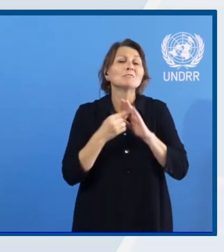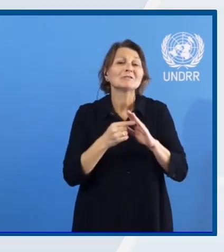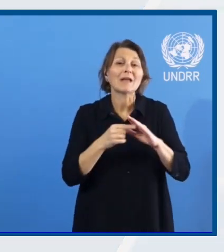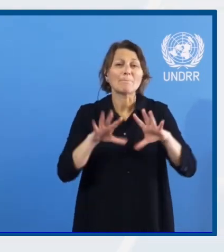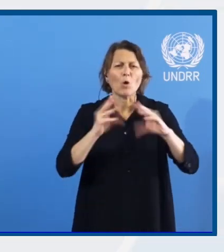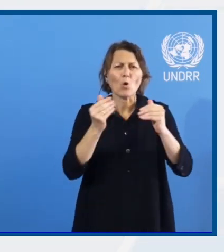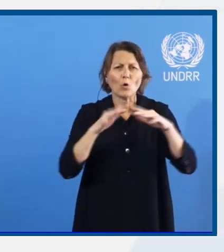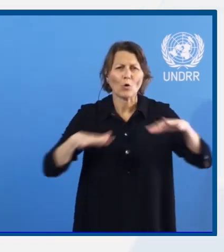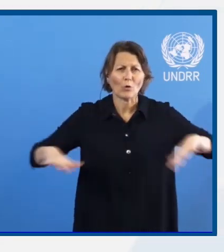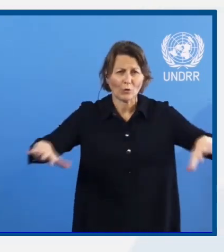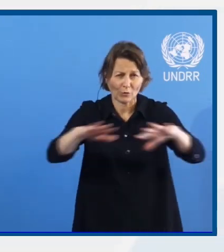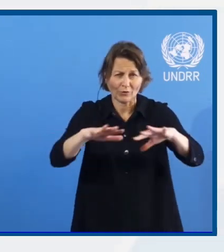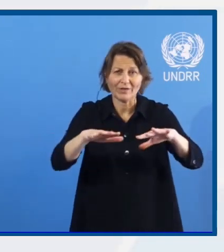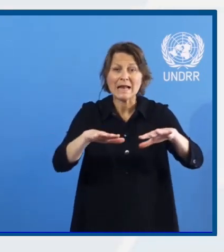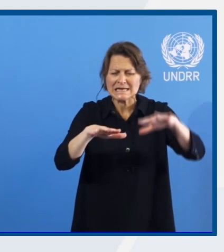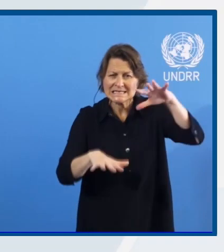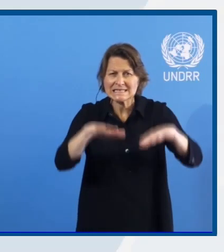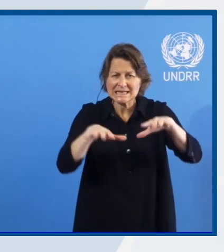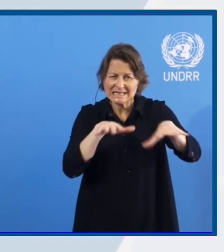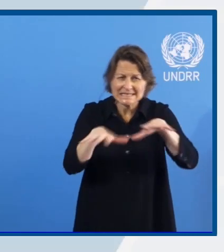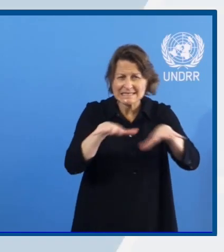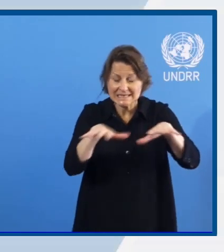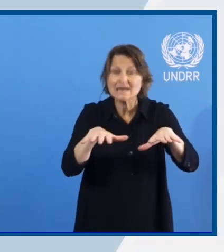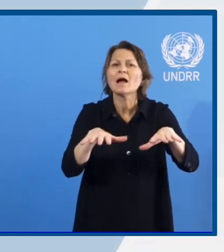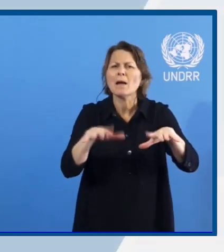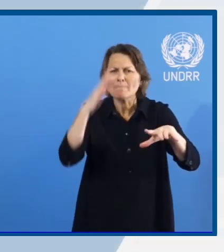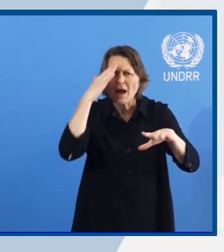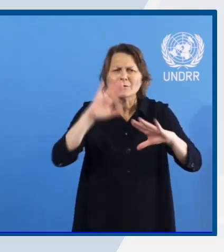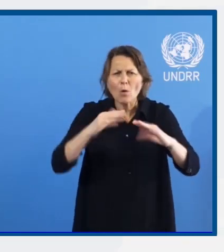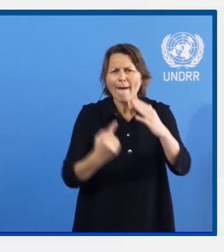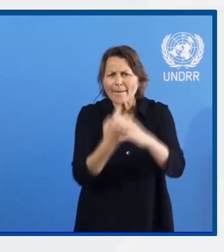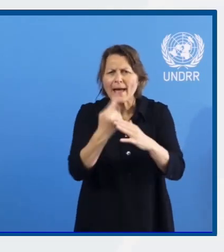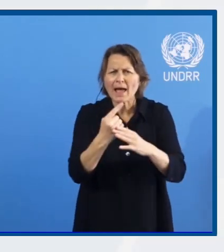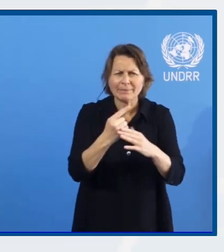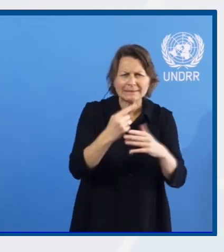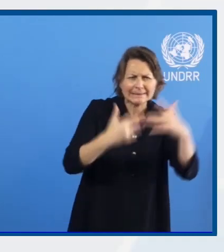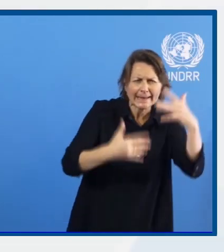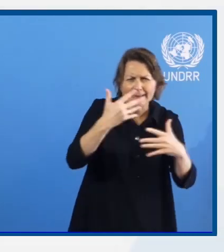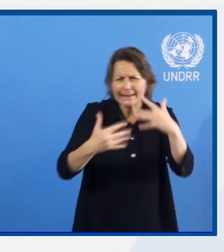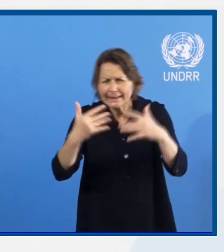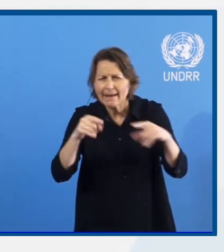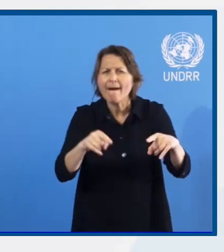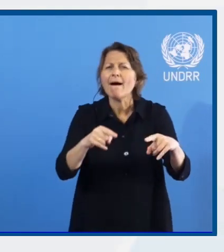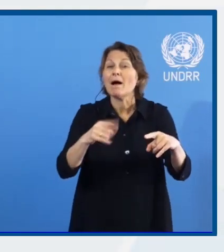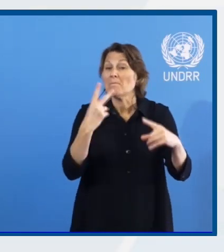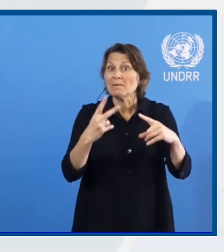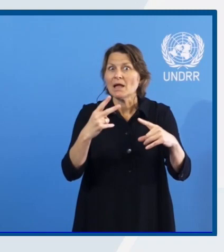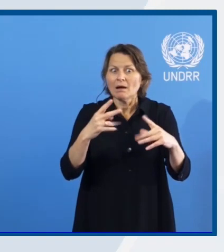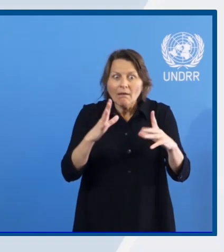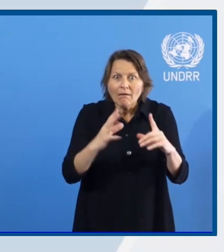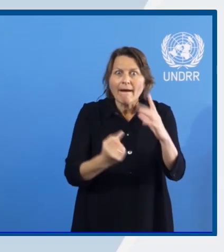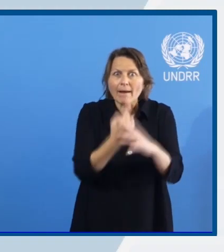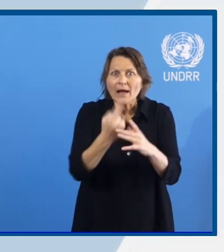tanto, aun y cuando el sismo sí tuvo el potencial, la liberación de energía que el científico había mencionado.